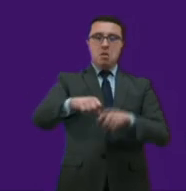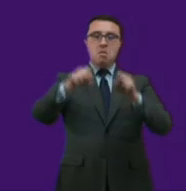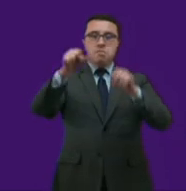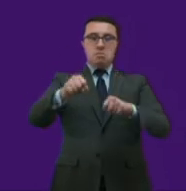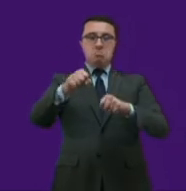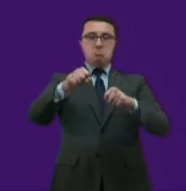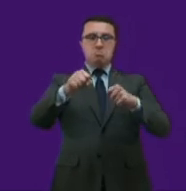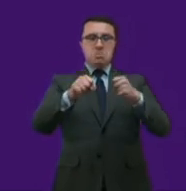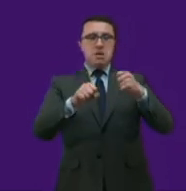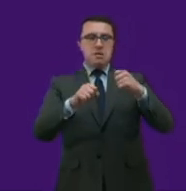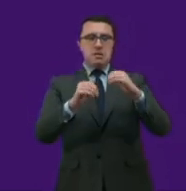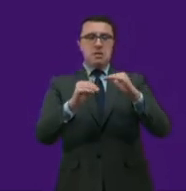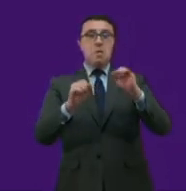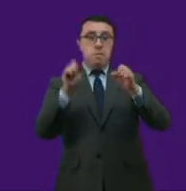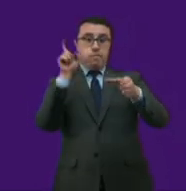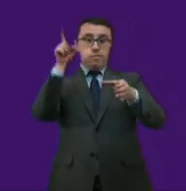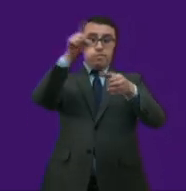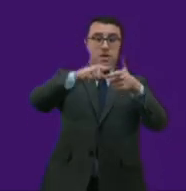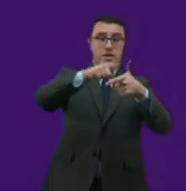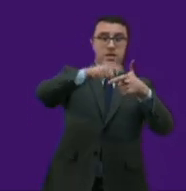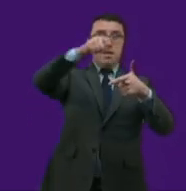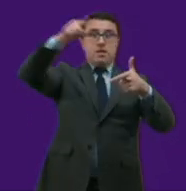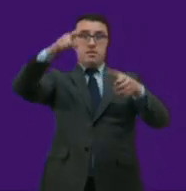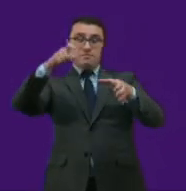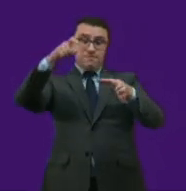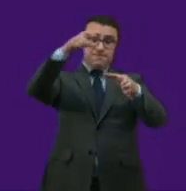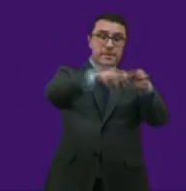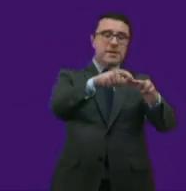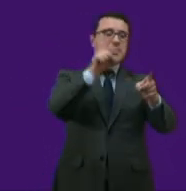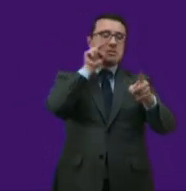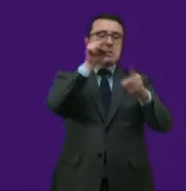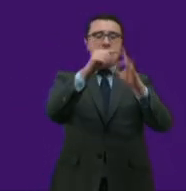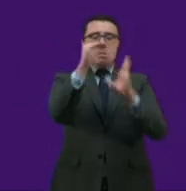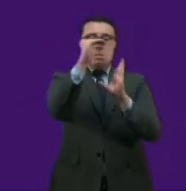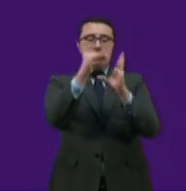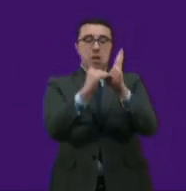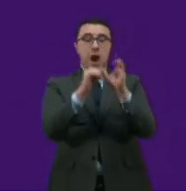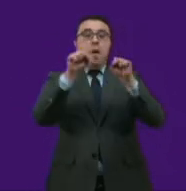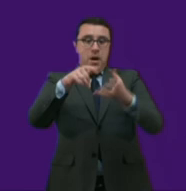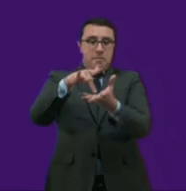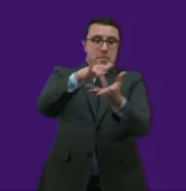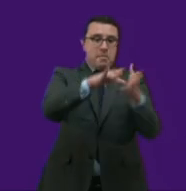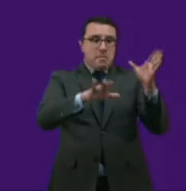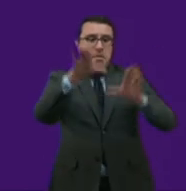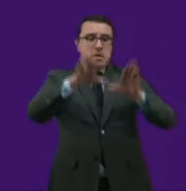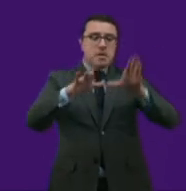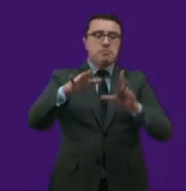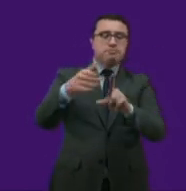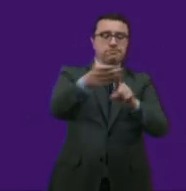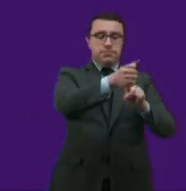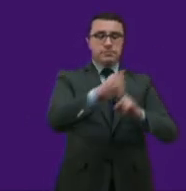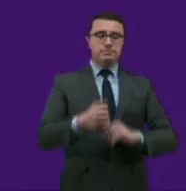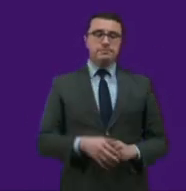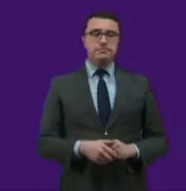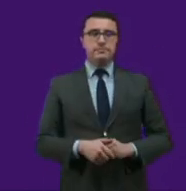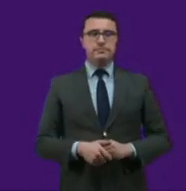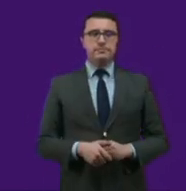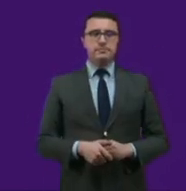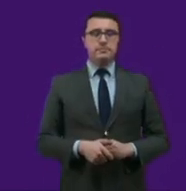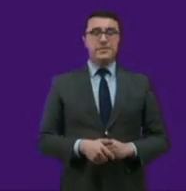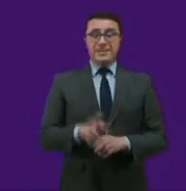ser accionistas, aunque sean minoritarios, pero que tengan un poquito de participación ahí. De nuevo, no son cosas